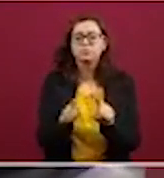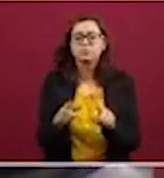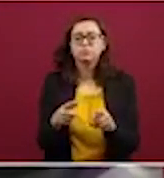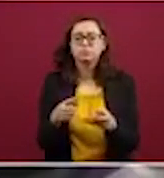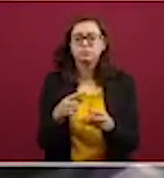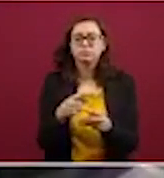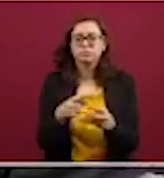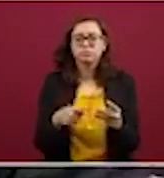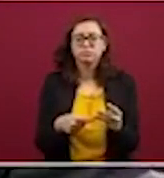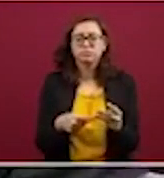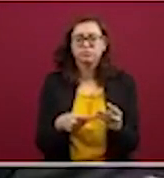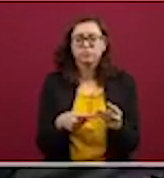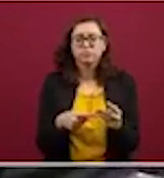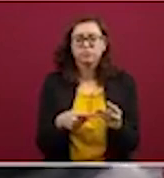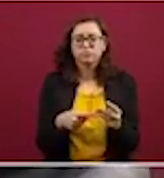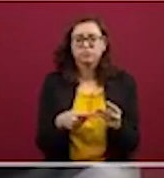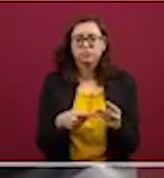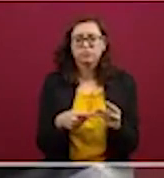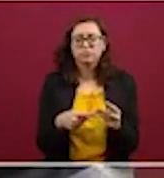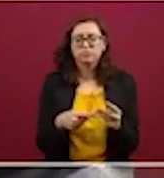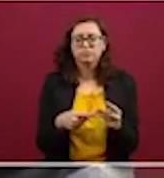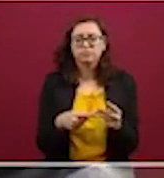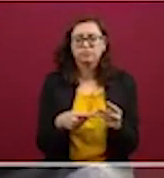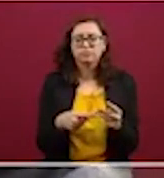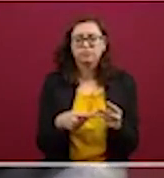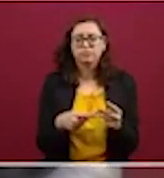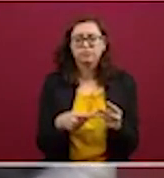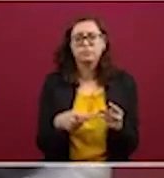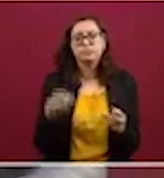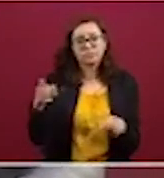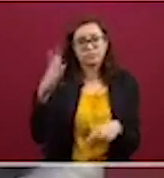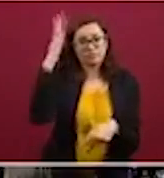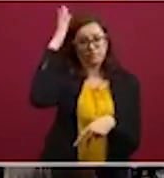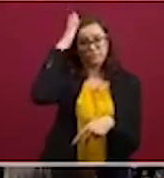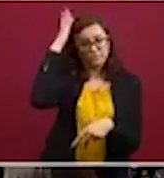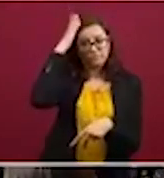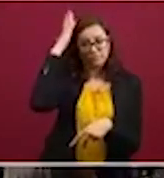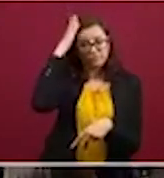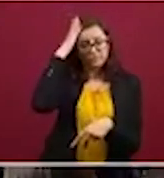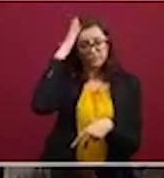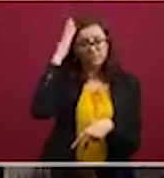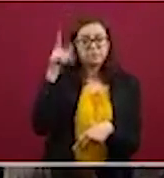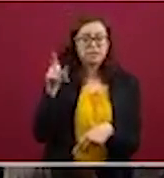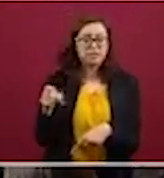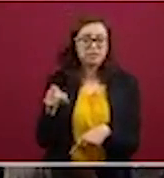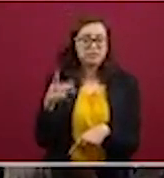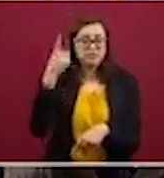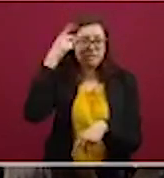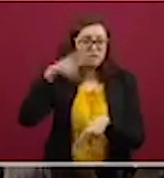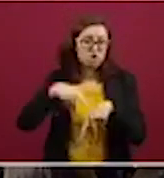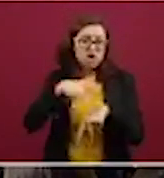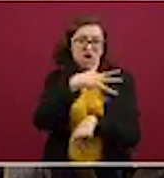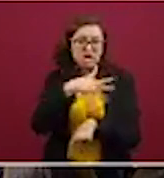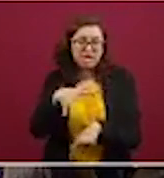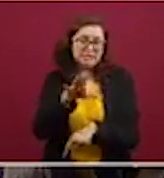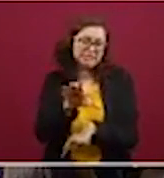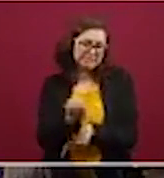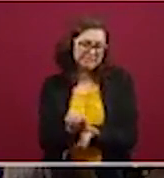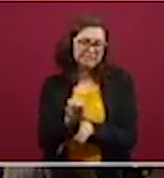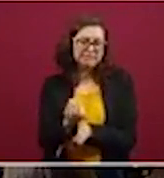matos de +0 que es el tío del grupo financiero hsbc hsbc méxico